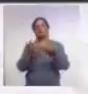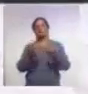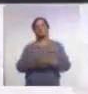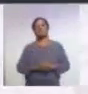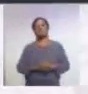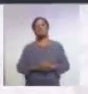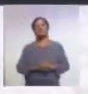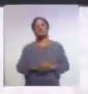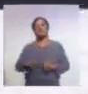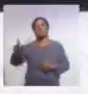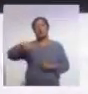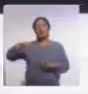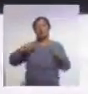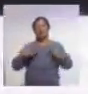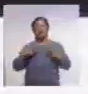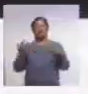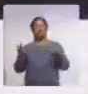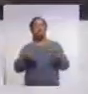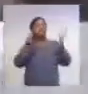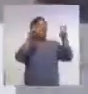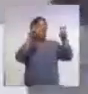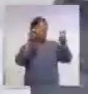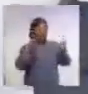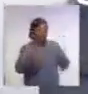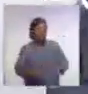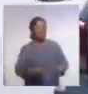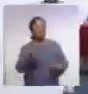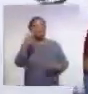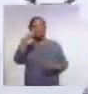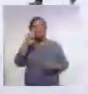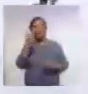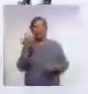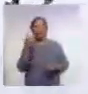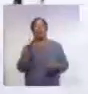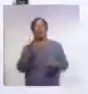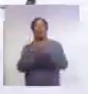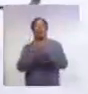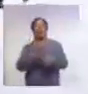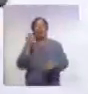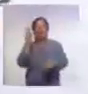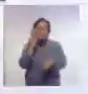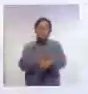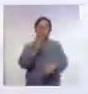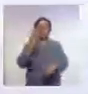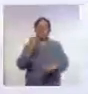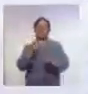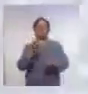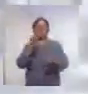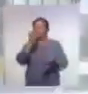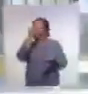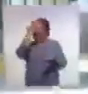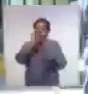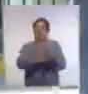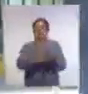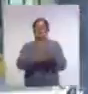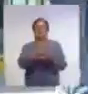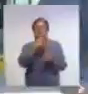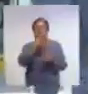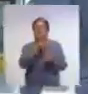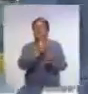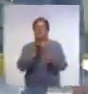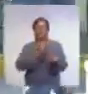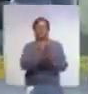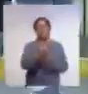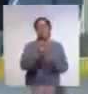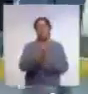políticas públicas que se efectúan en el país para frenar y castigar este delito. Se acordaron acciones para continuar mejorando la actuación efectiva en